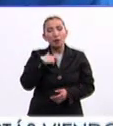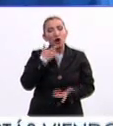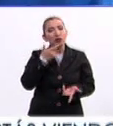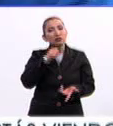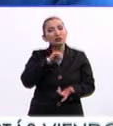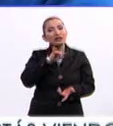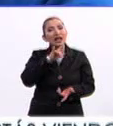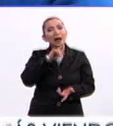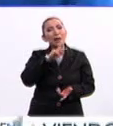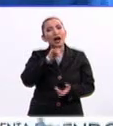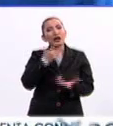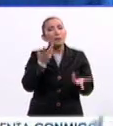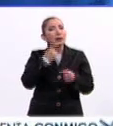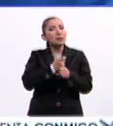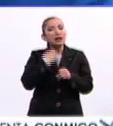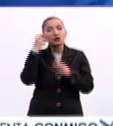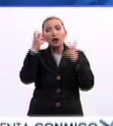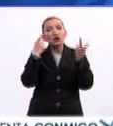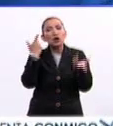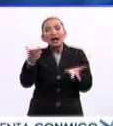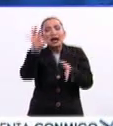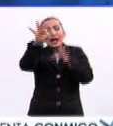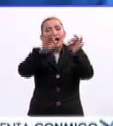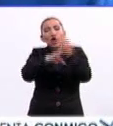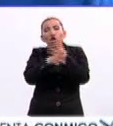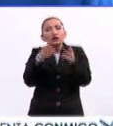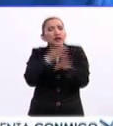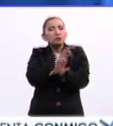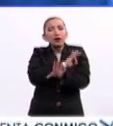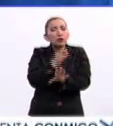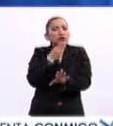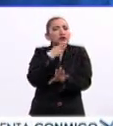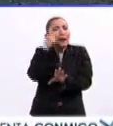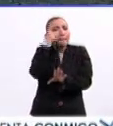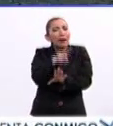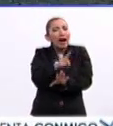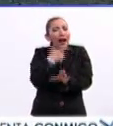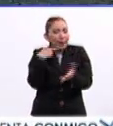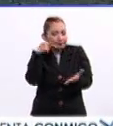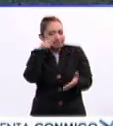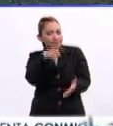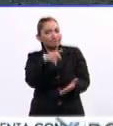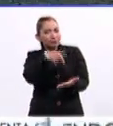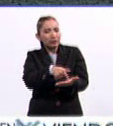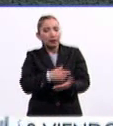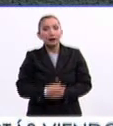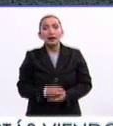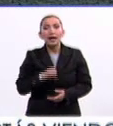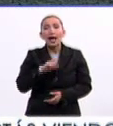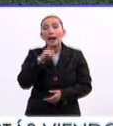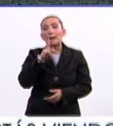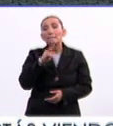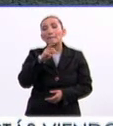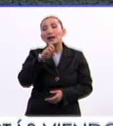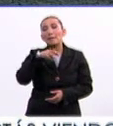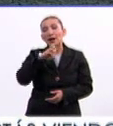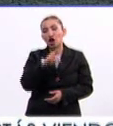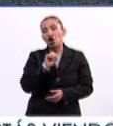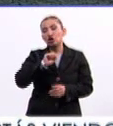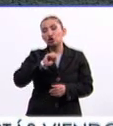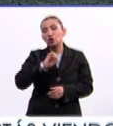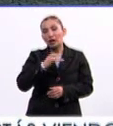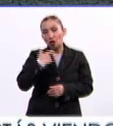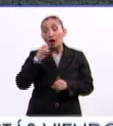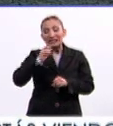Sueño? ¿Qué elementos más o menos podríamos tratar de ubicar? Bueno, el Primero Sueño es un poema